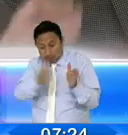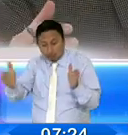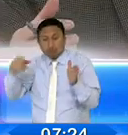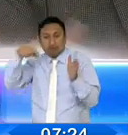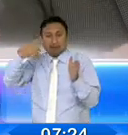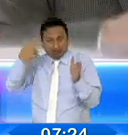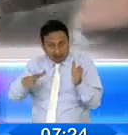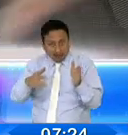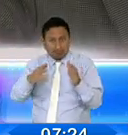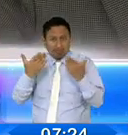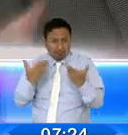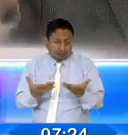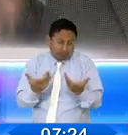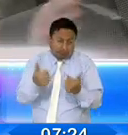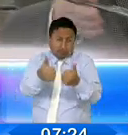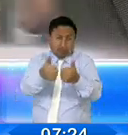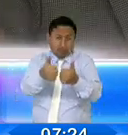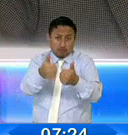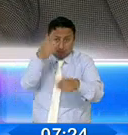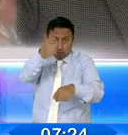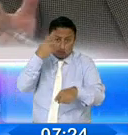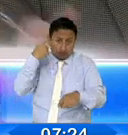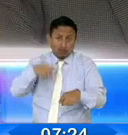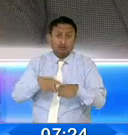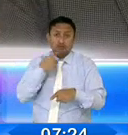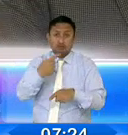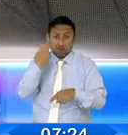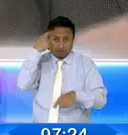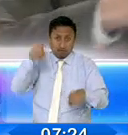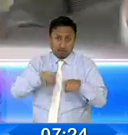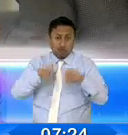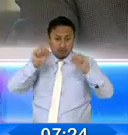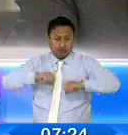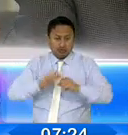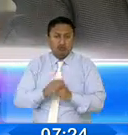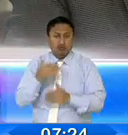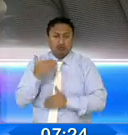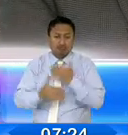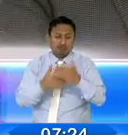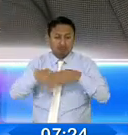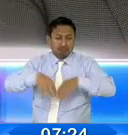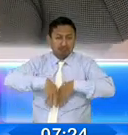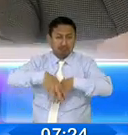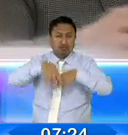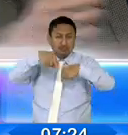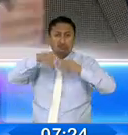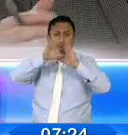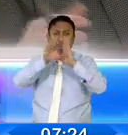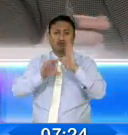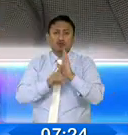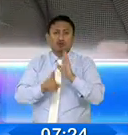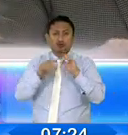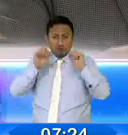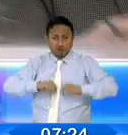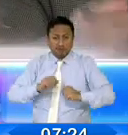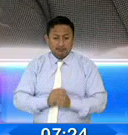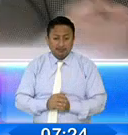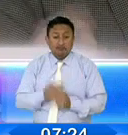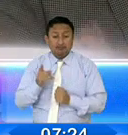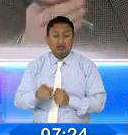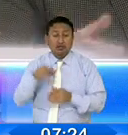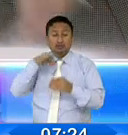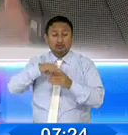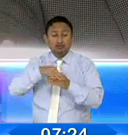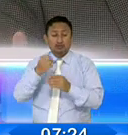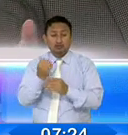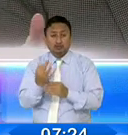muy válidos, reclamos como usted mismo lo ha dicho, las acciones que se deben tomar, el código que tienen que realizar y el recuento de los votos que ustedes están